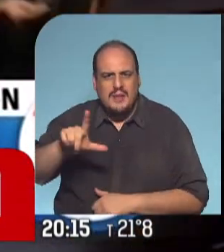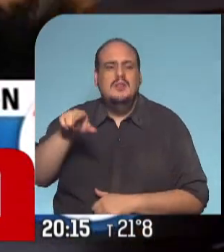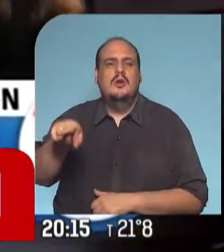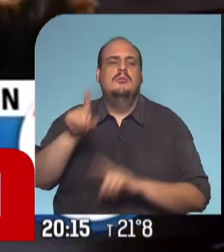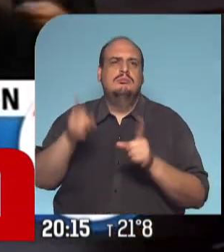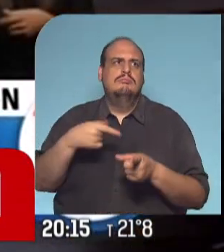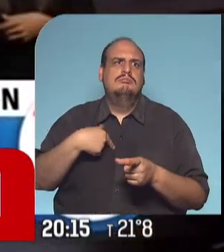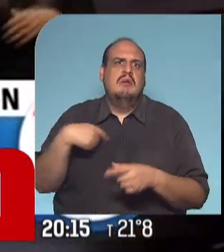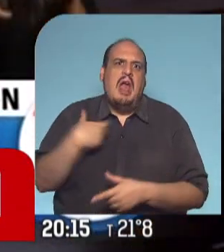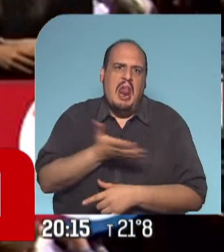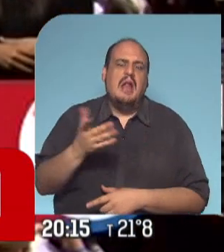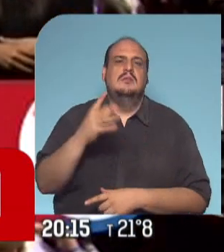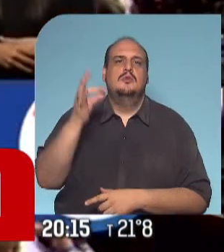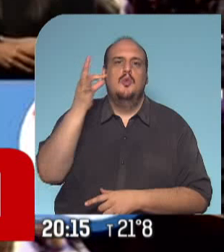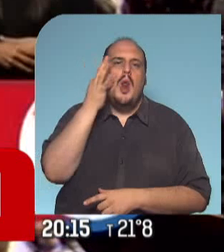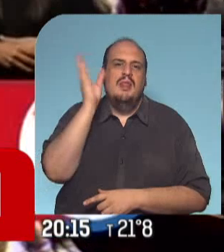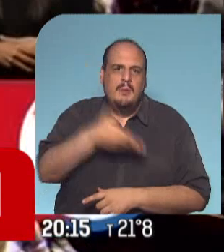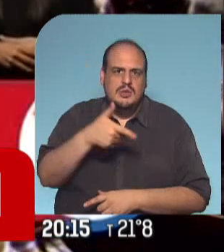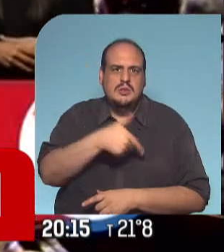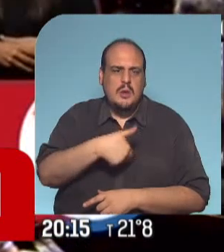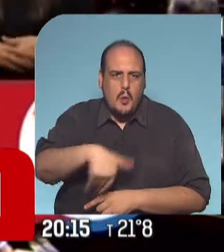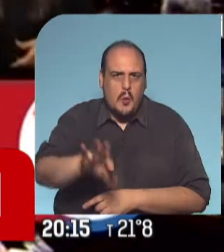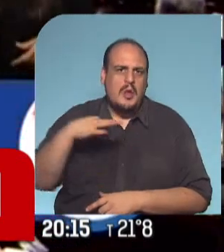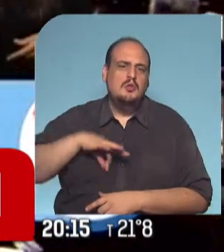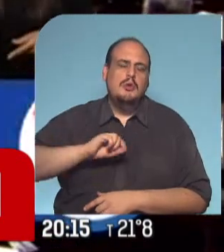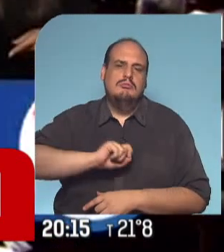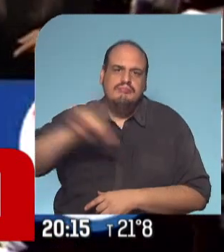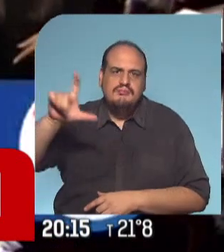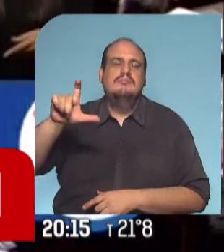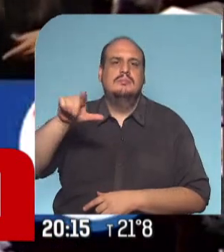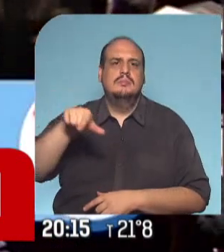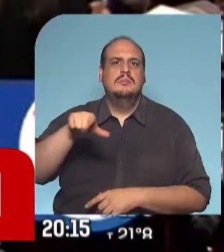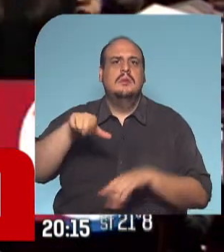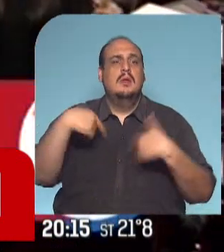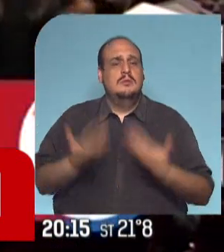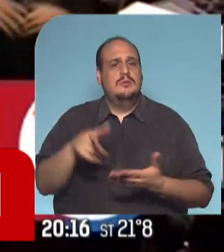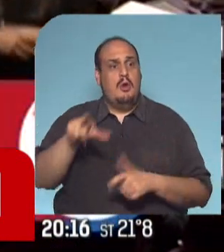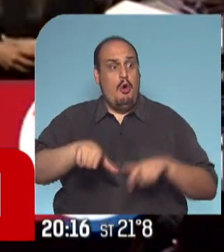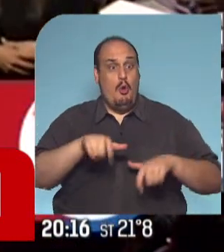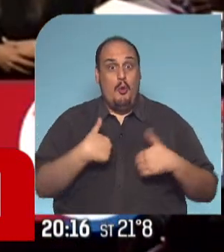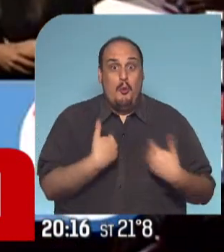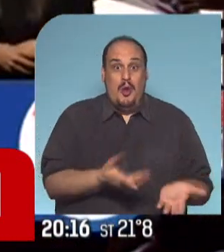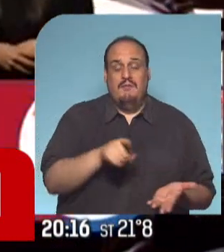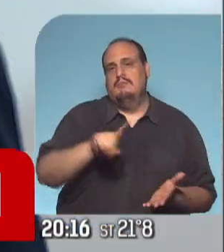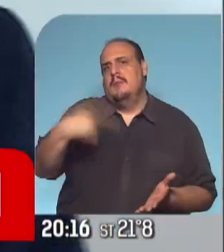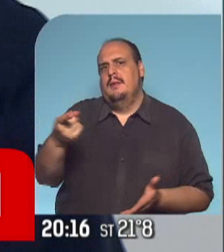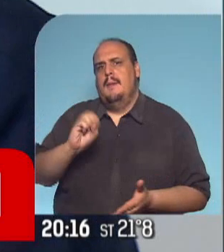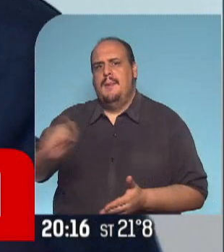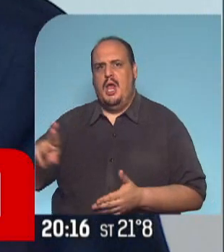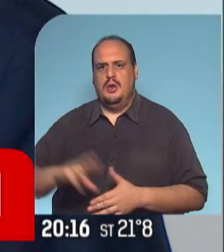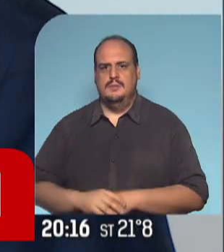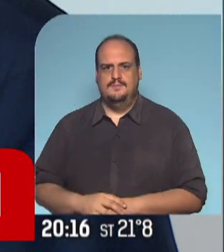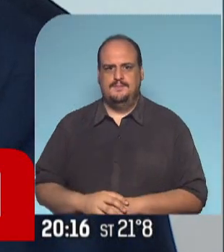del 40% o más hacia adelante, rápidamente los que se beneficien hoy se van a perjudicar mañana. Dimos